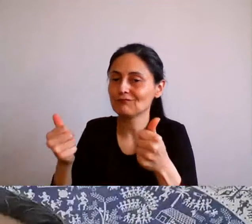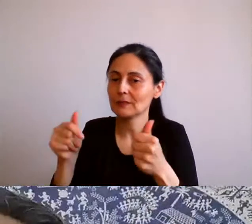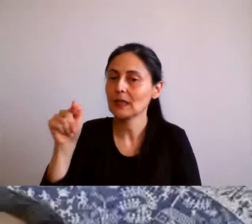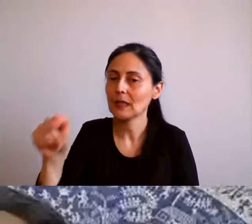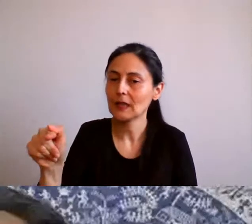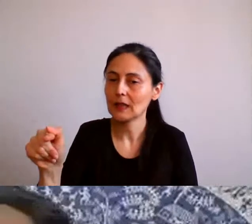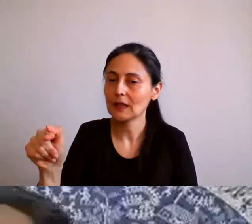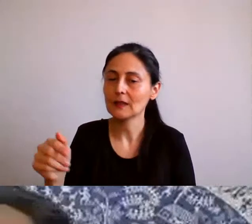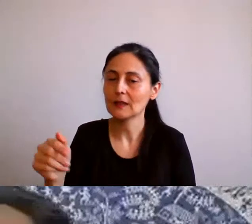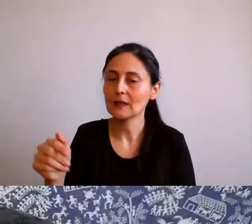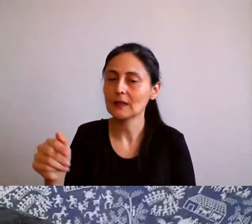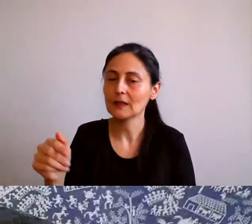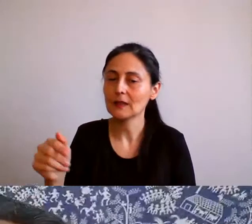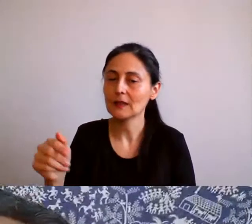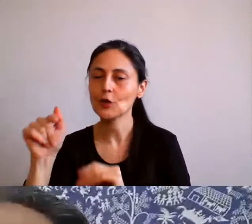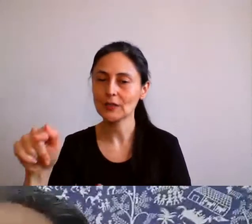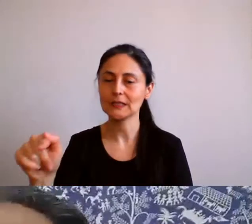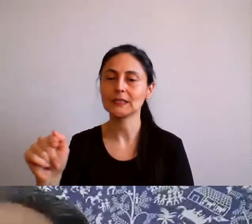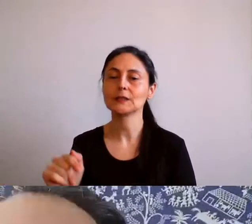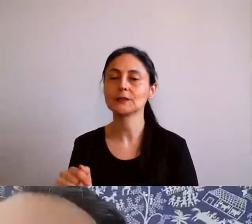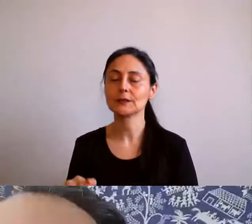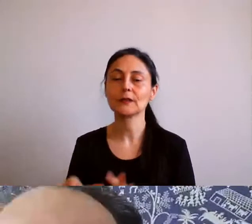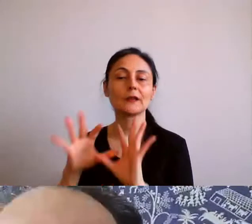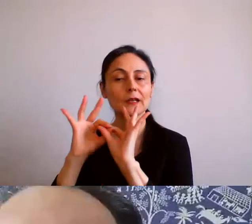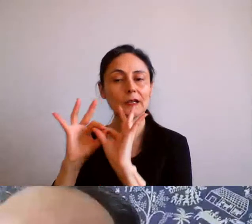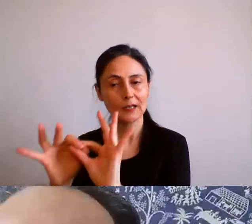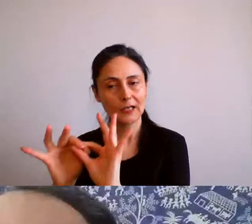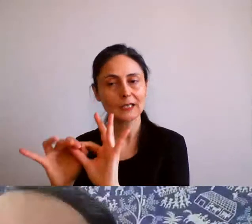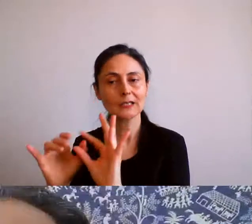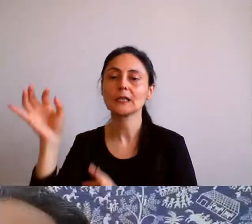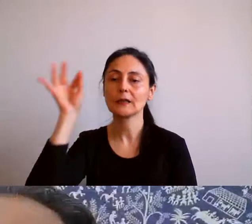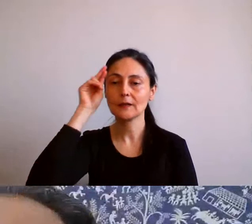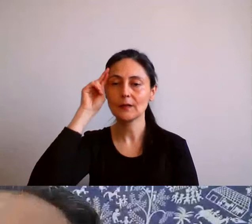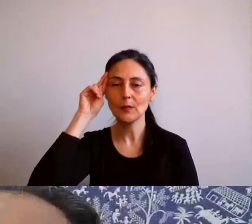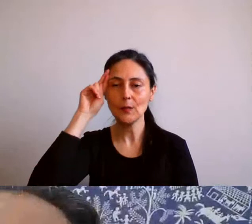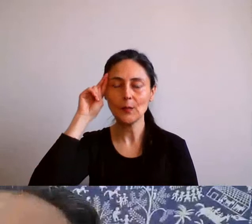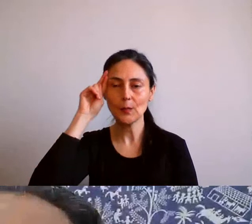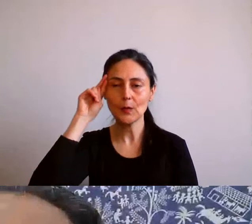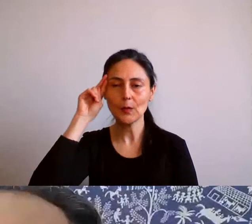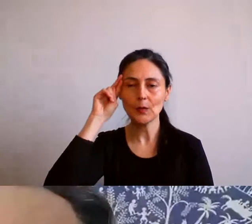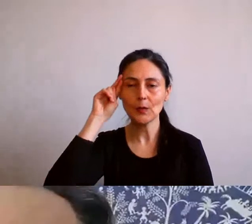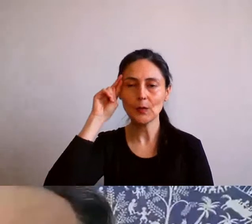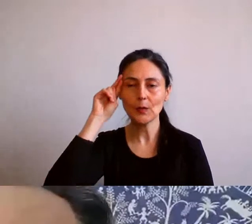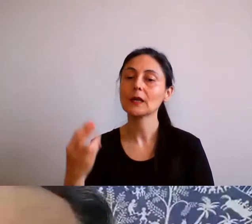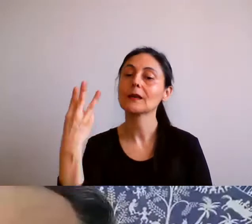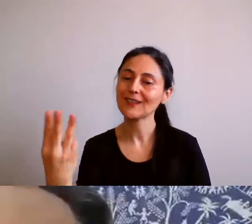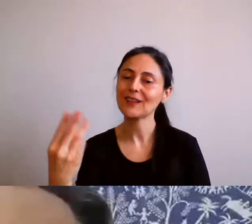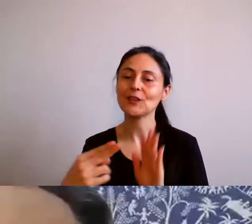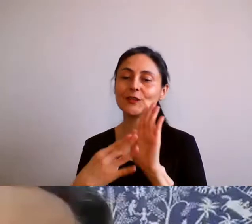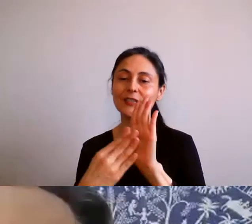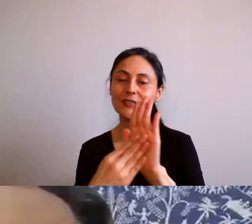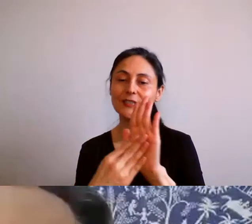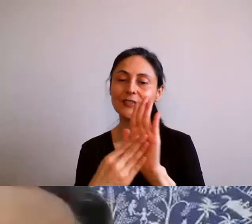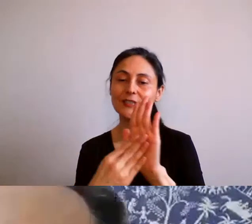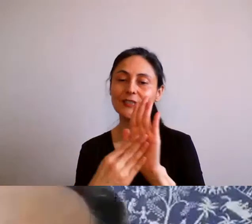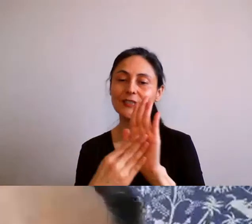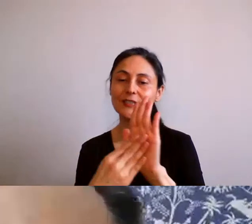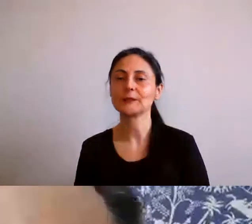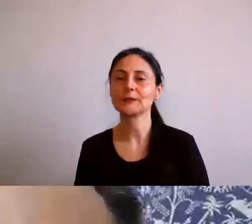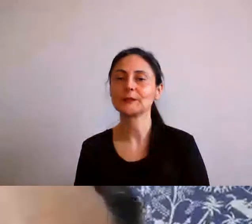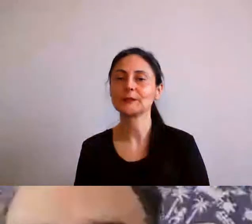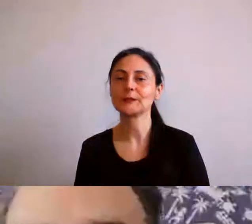en ello, ¿no? Así que muchas gracias por la reflexión, Javier, y a los tres expositores. Entiendo que el